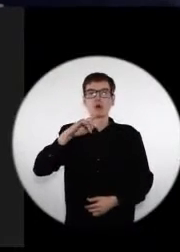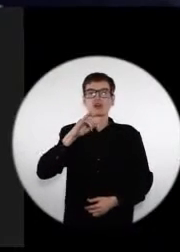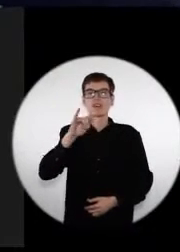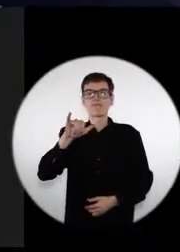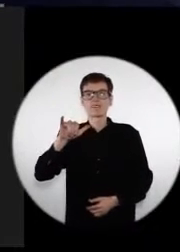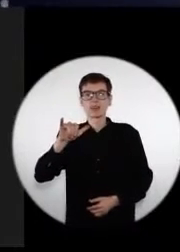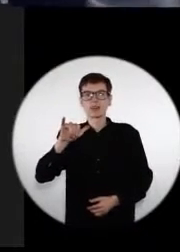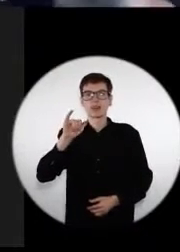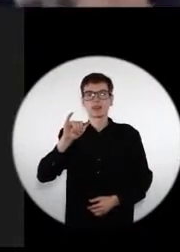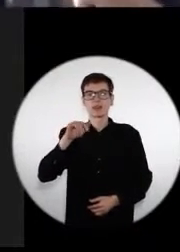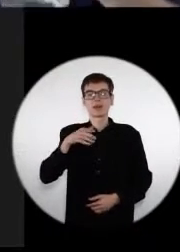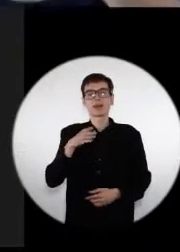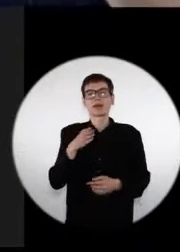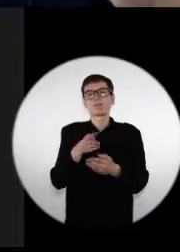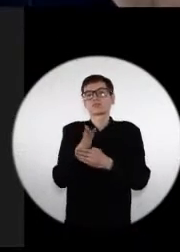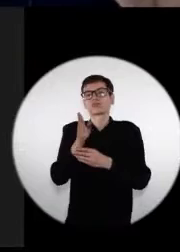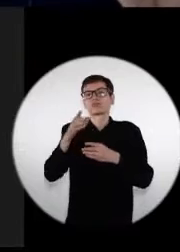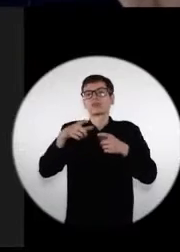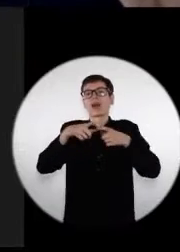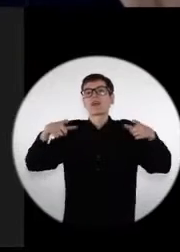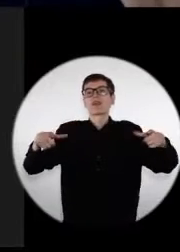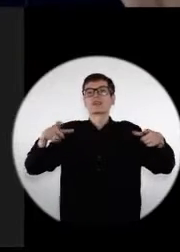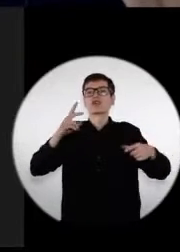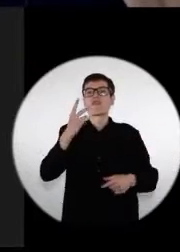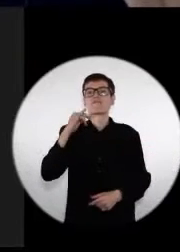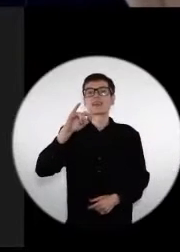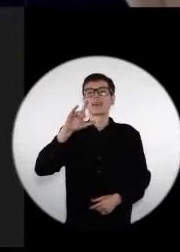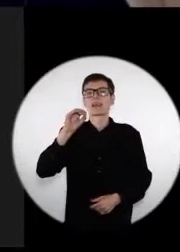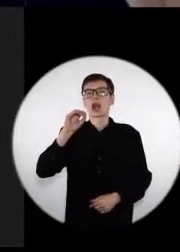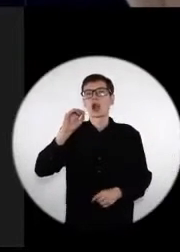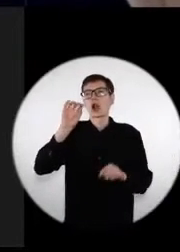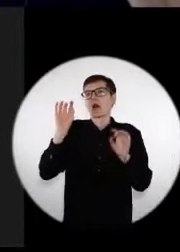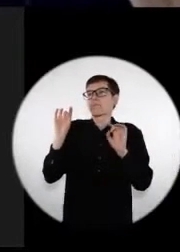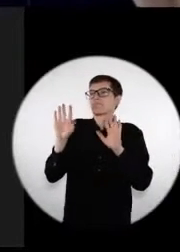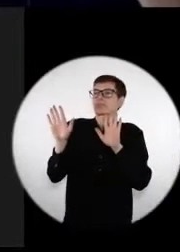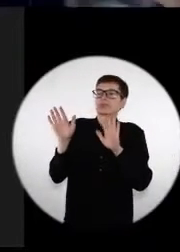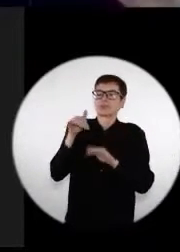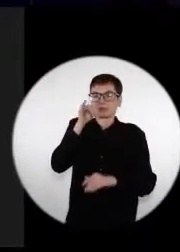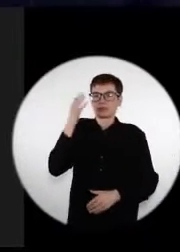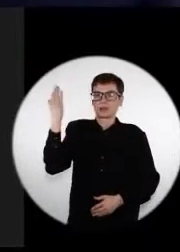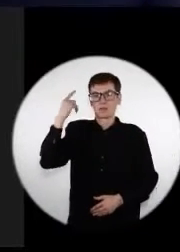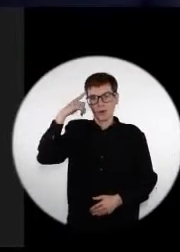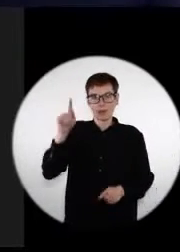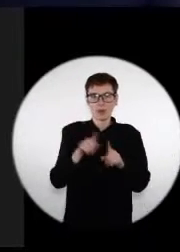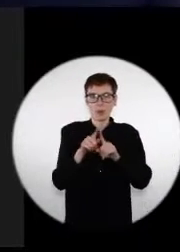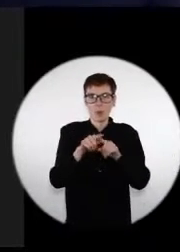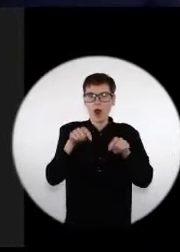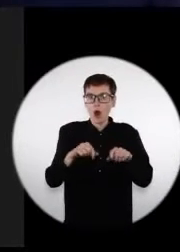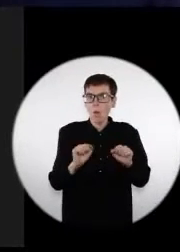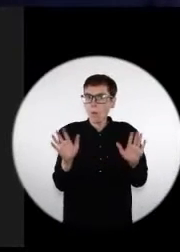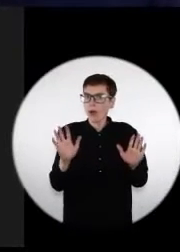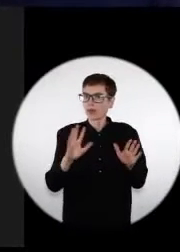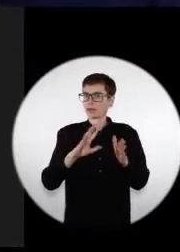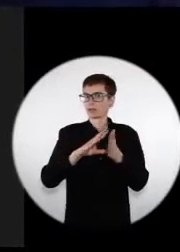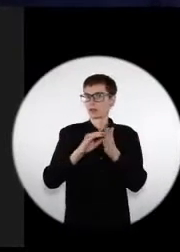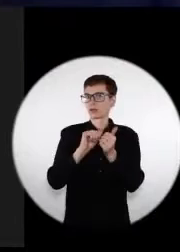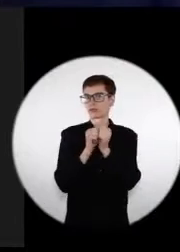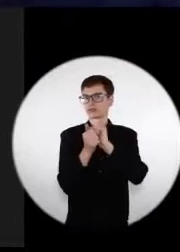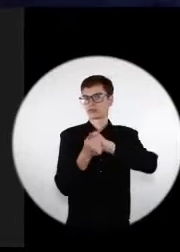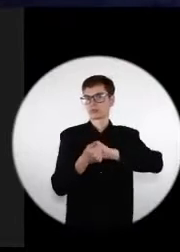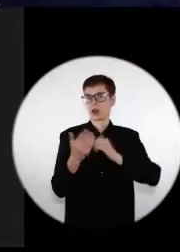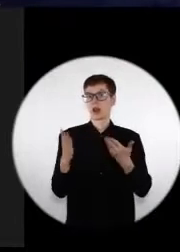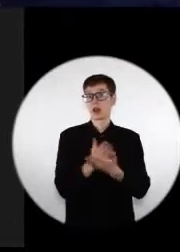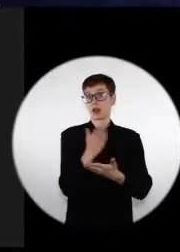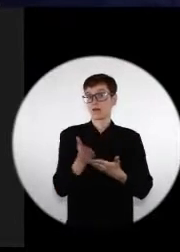contentos teniendo nuestras colecciones que no son nuestras máximas a través de spotify y sobre viene de los vinilos como objetos entonces